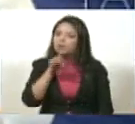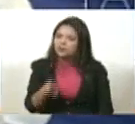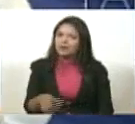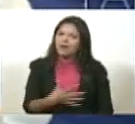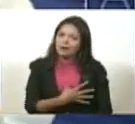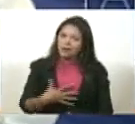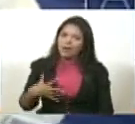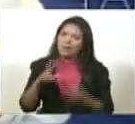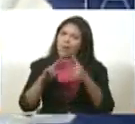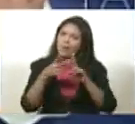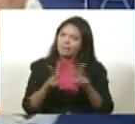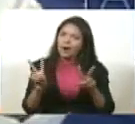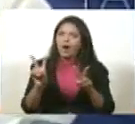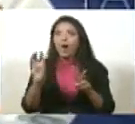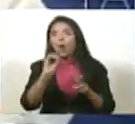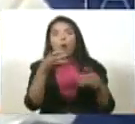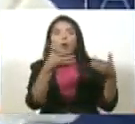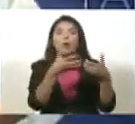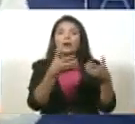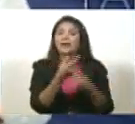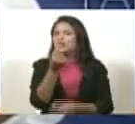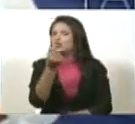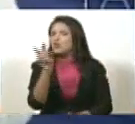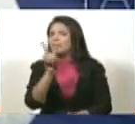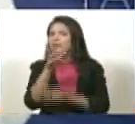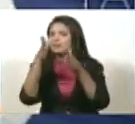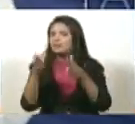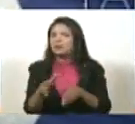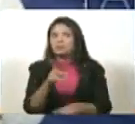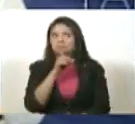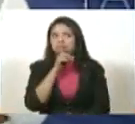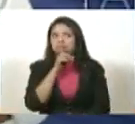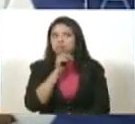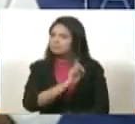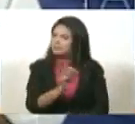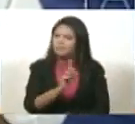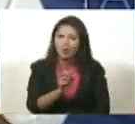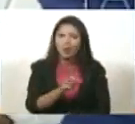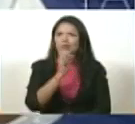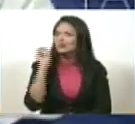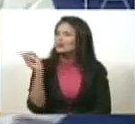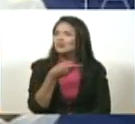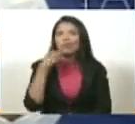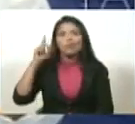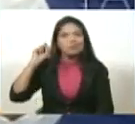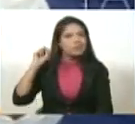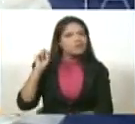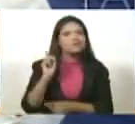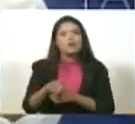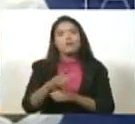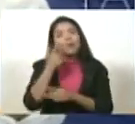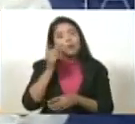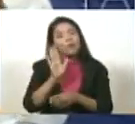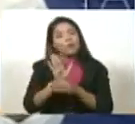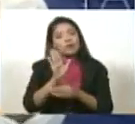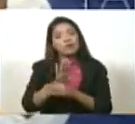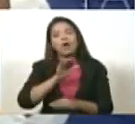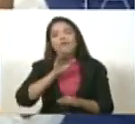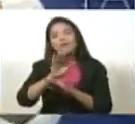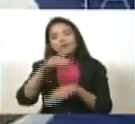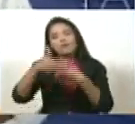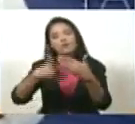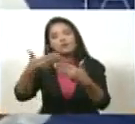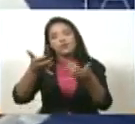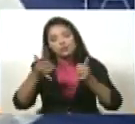queremos paz o guerra, ningún venezolano se puede quedar callado. Todos tenemos la obligación a cuidar el futuro de